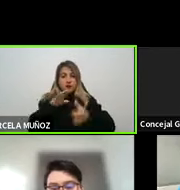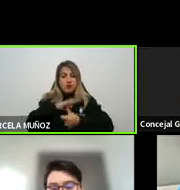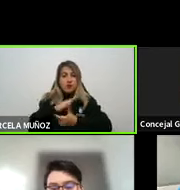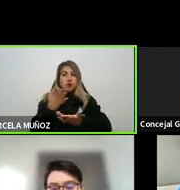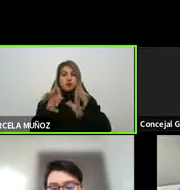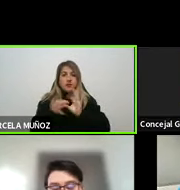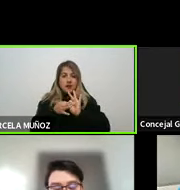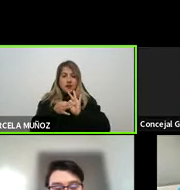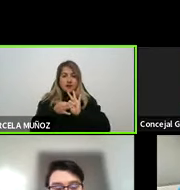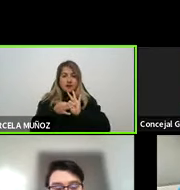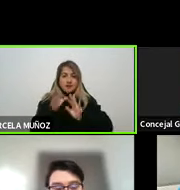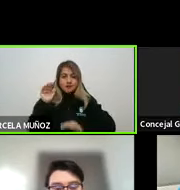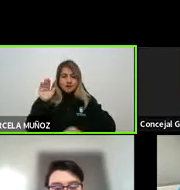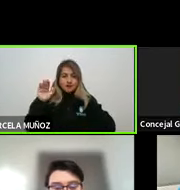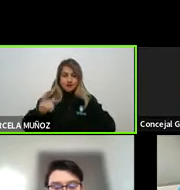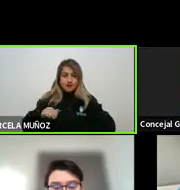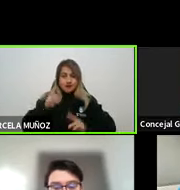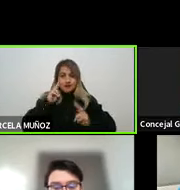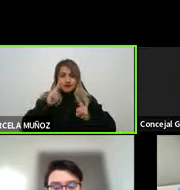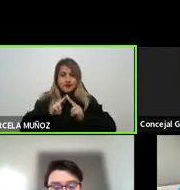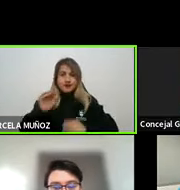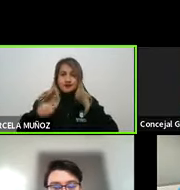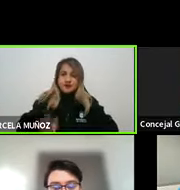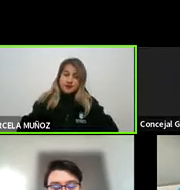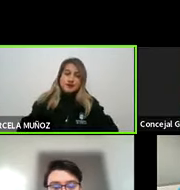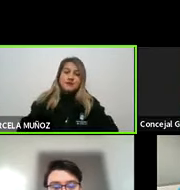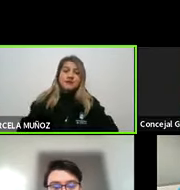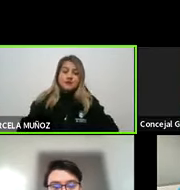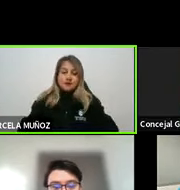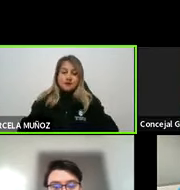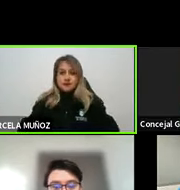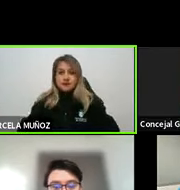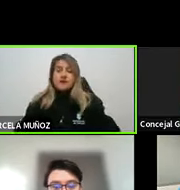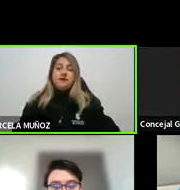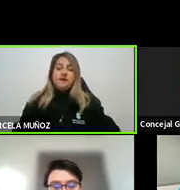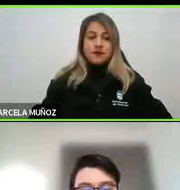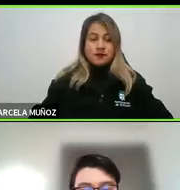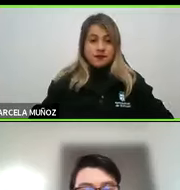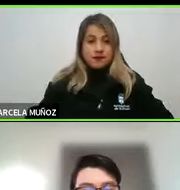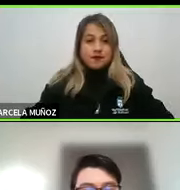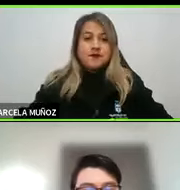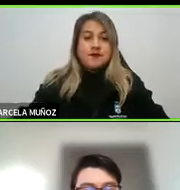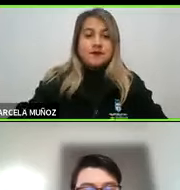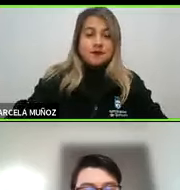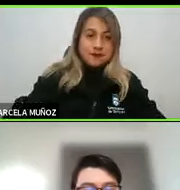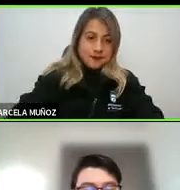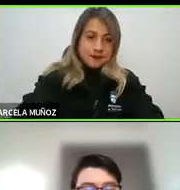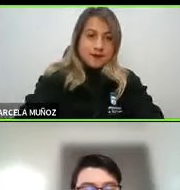gracias. Chao. Chao. Chao.